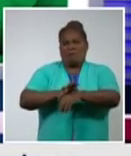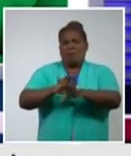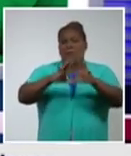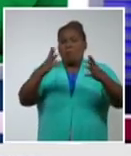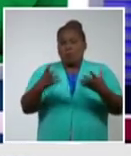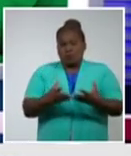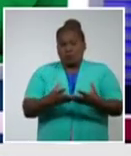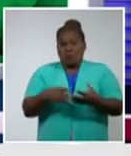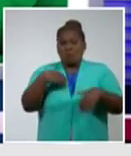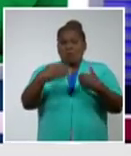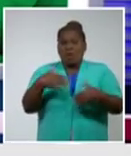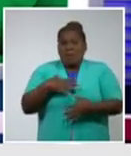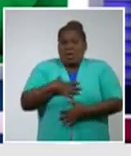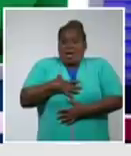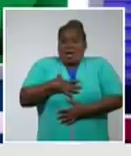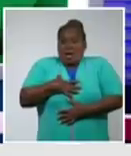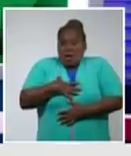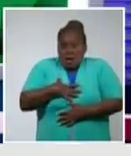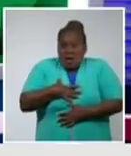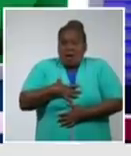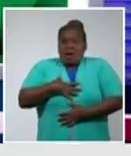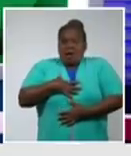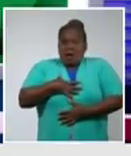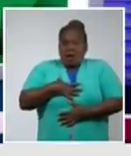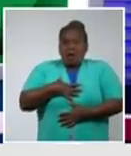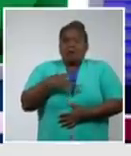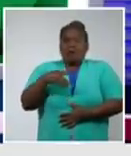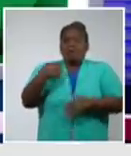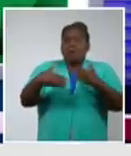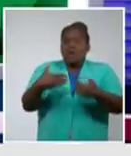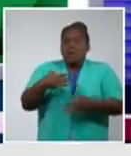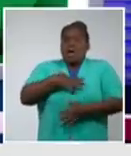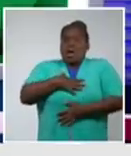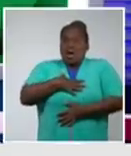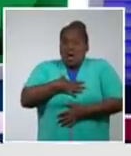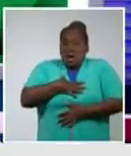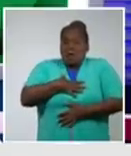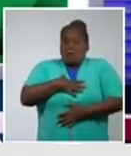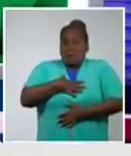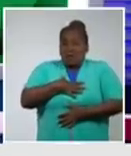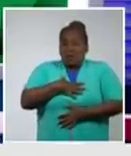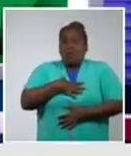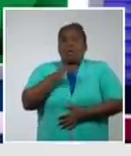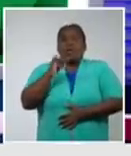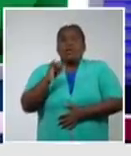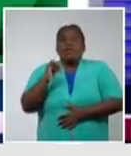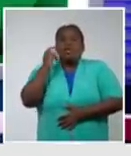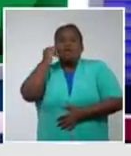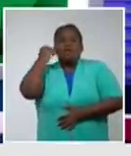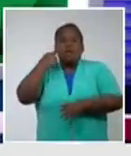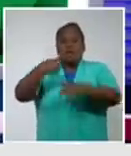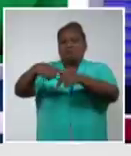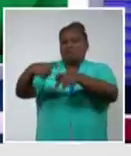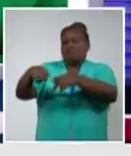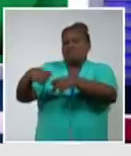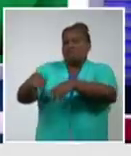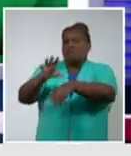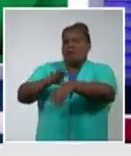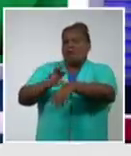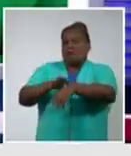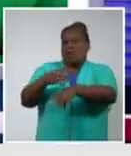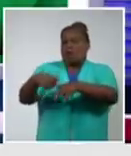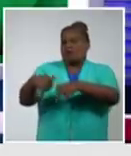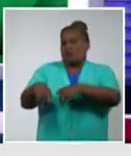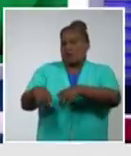cientos y cuidados de fallecidos por las infecciones respiratorias agudas, influenza, sincitial respiratoria, otros virus,